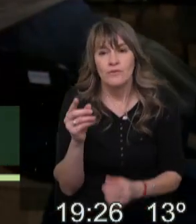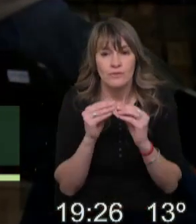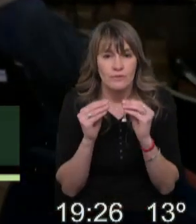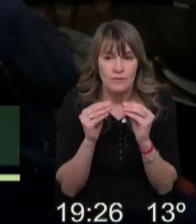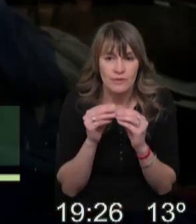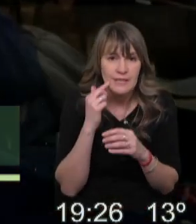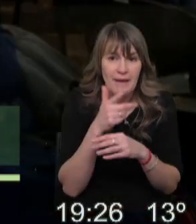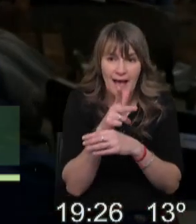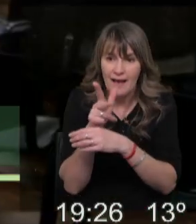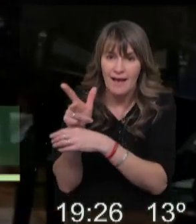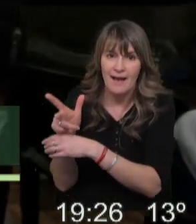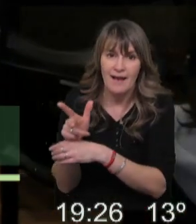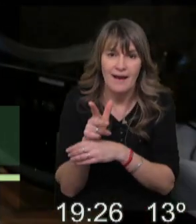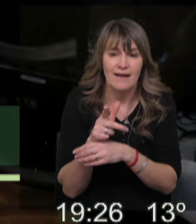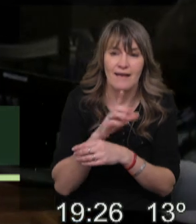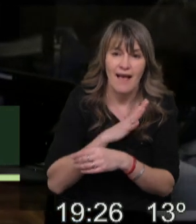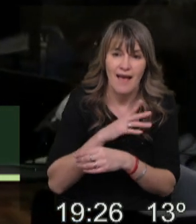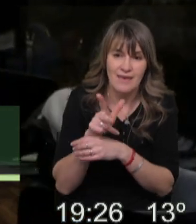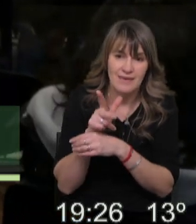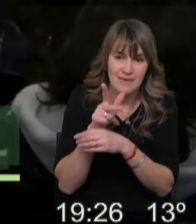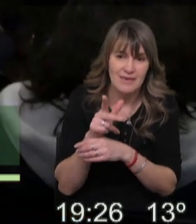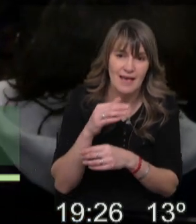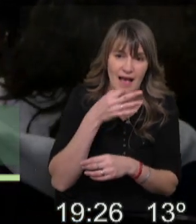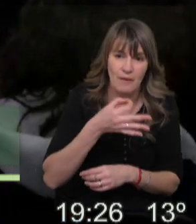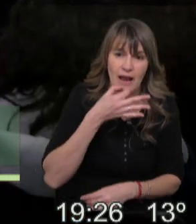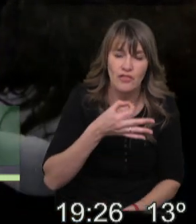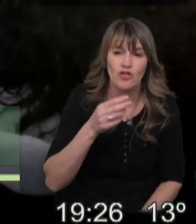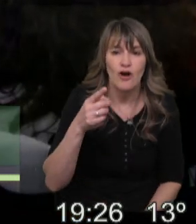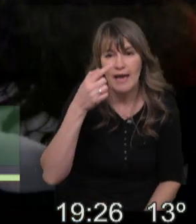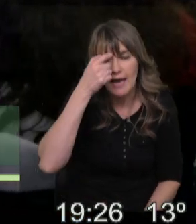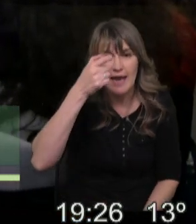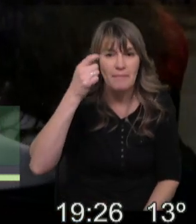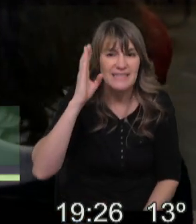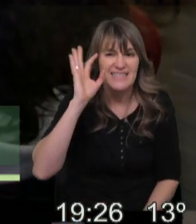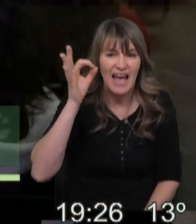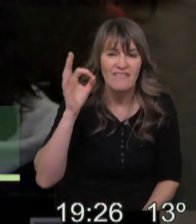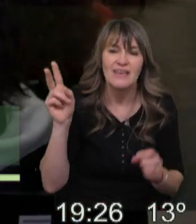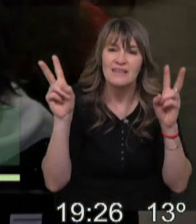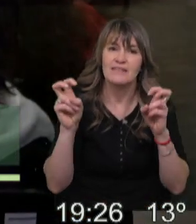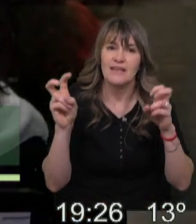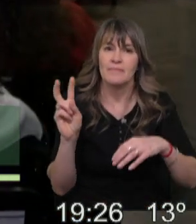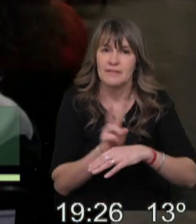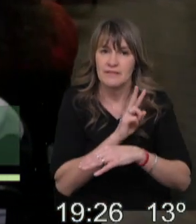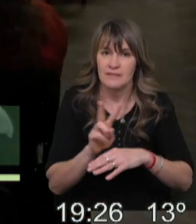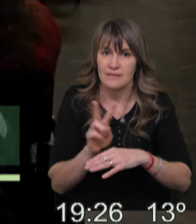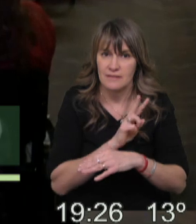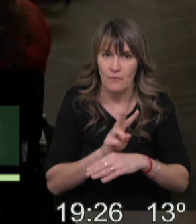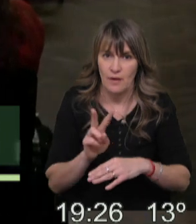que está hablando en este momento, Emilia Viscardi, especialista en temas de seguridad, a quien siempre